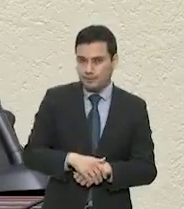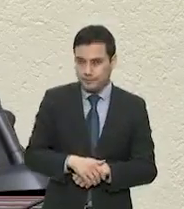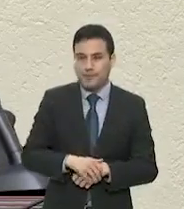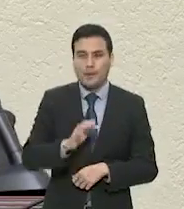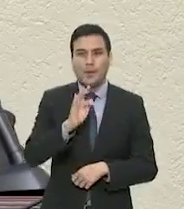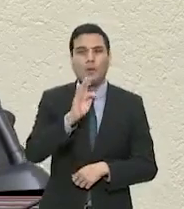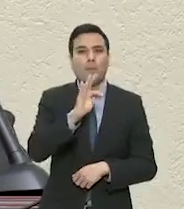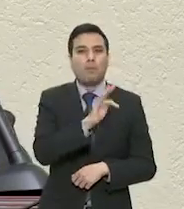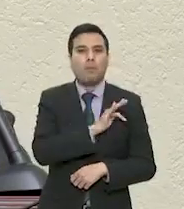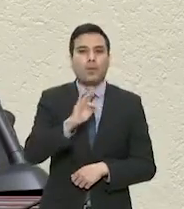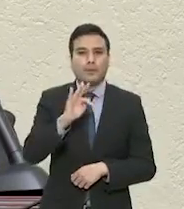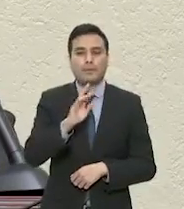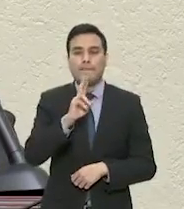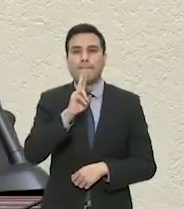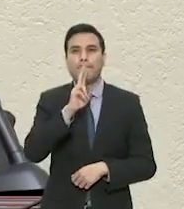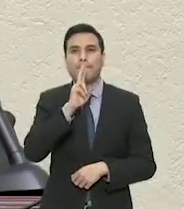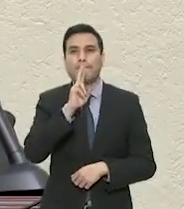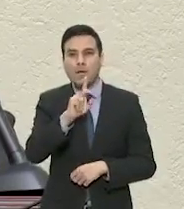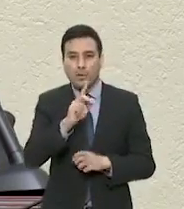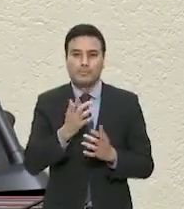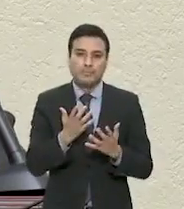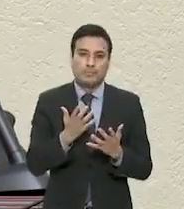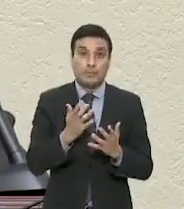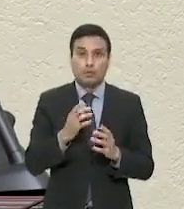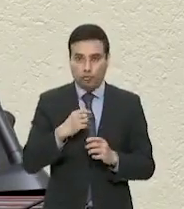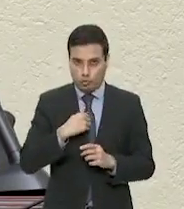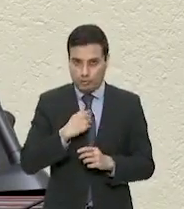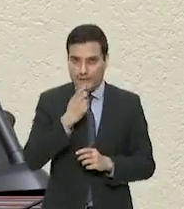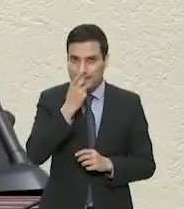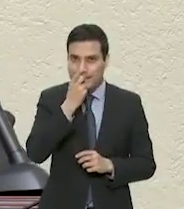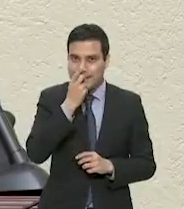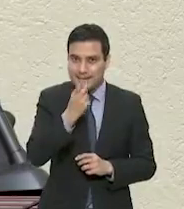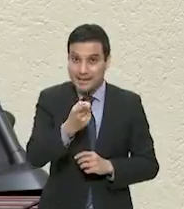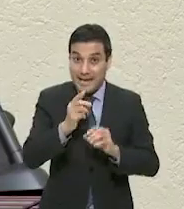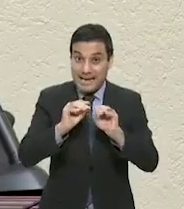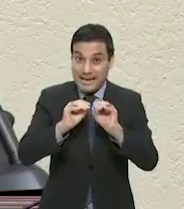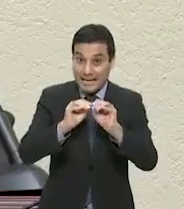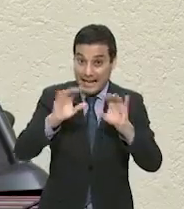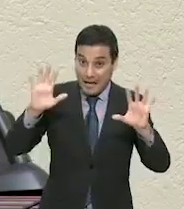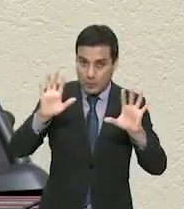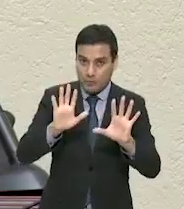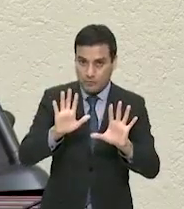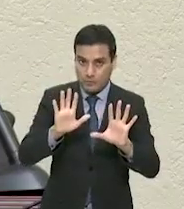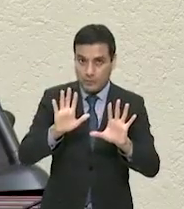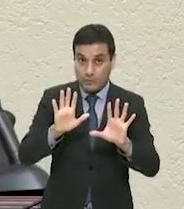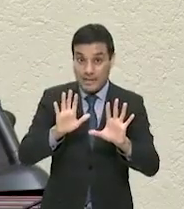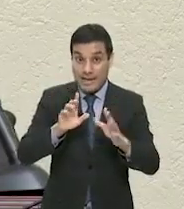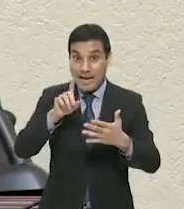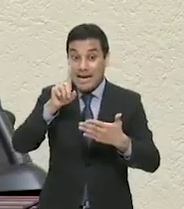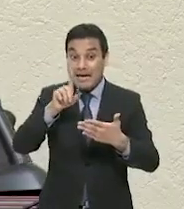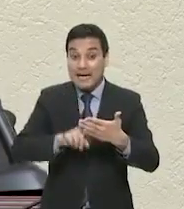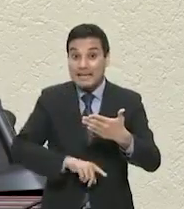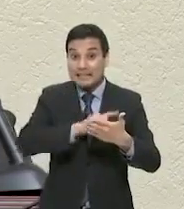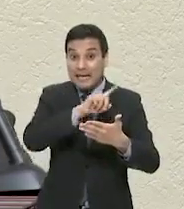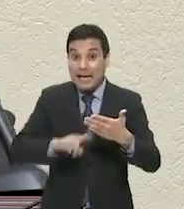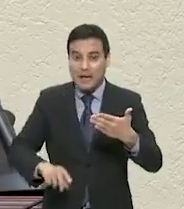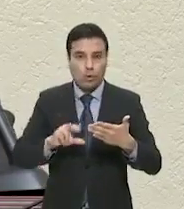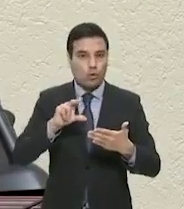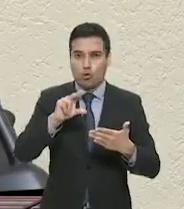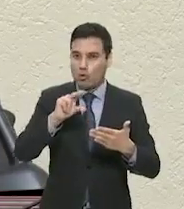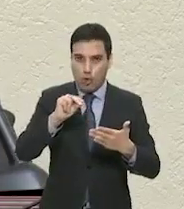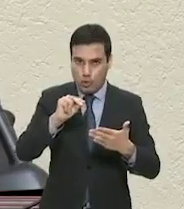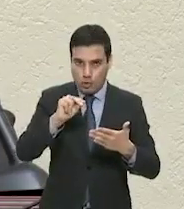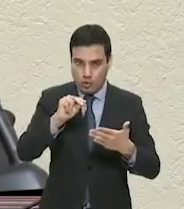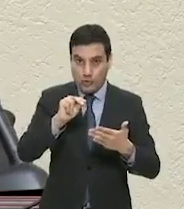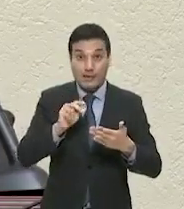de algunas de las quien es categórico nos están cancelando se están posponiendo algunas de las actividades